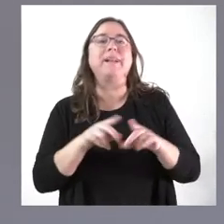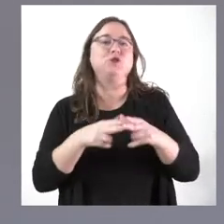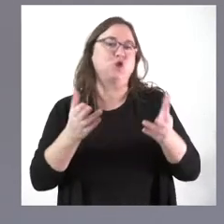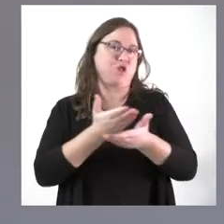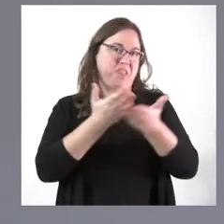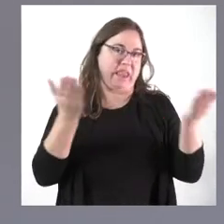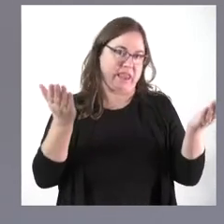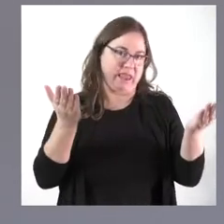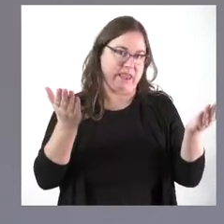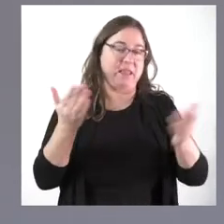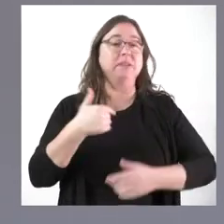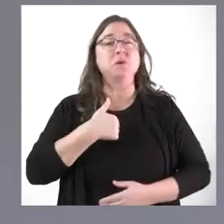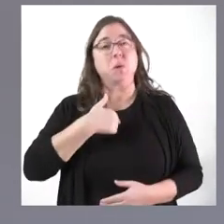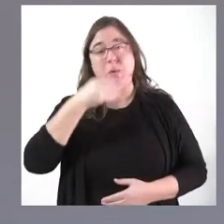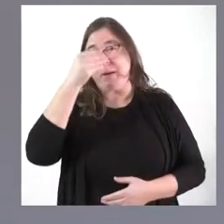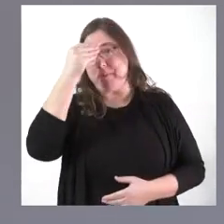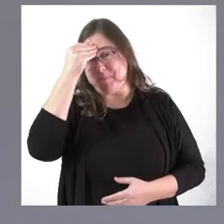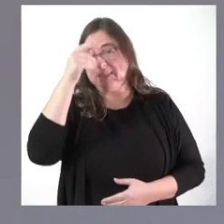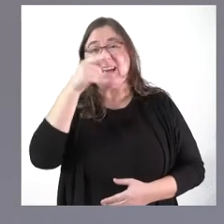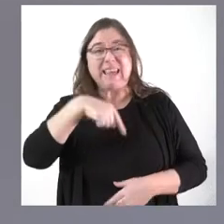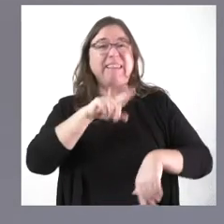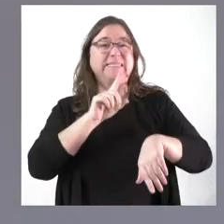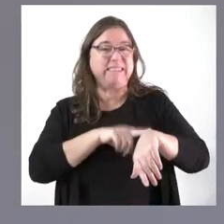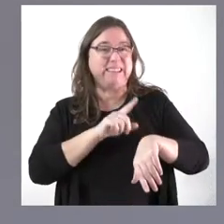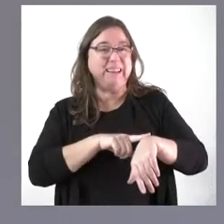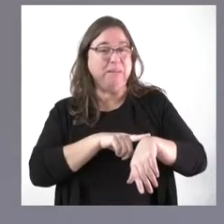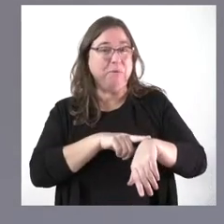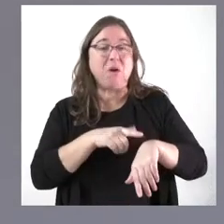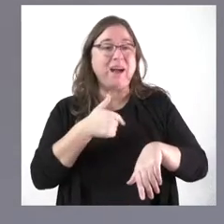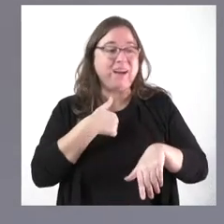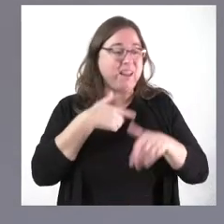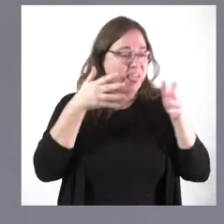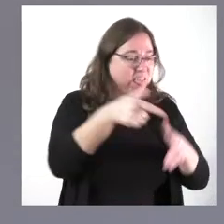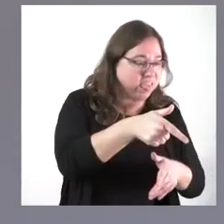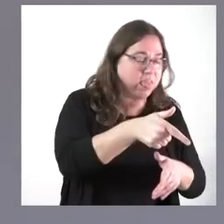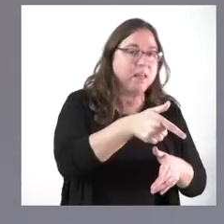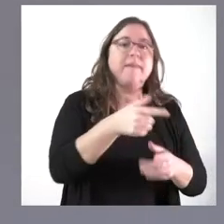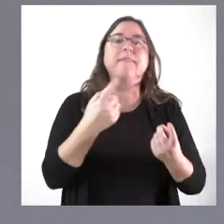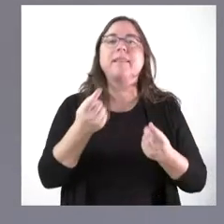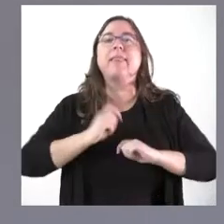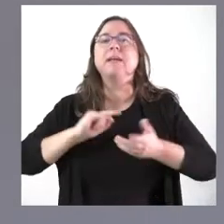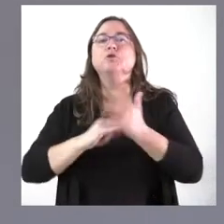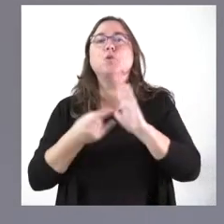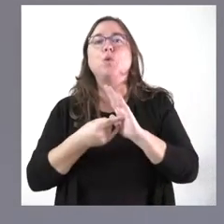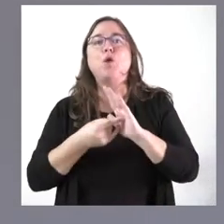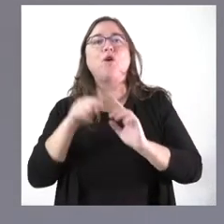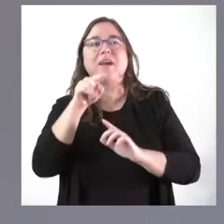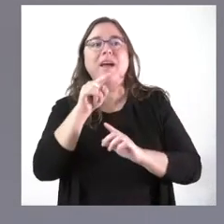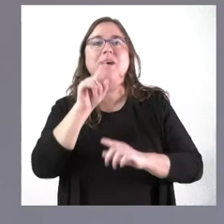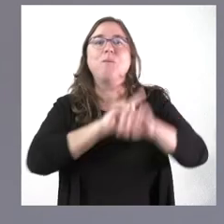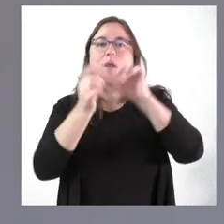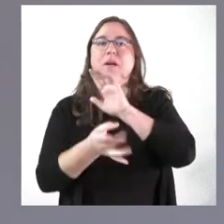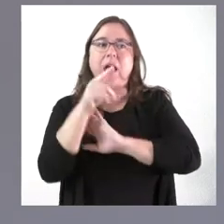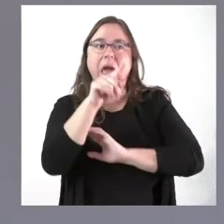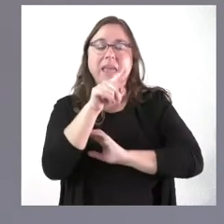Me parece que mientras está dedicando tiempo a esto no se lo está dedicando a dar una solución al problema que ha creado con la ley